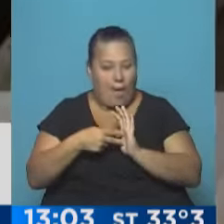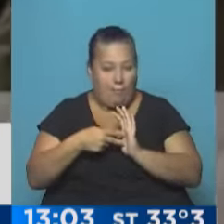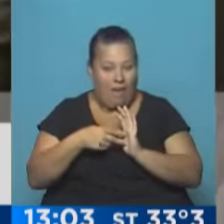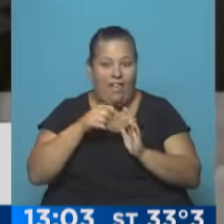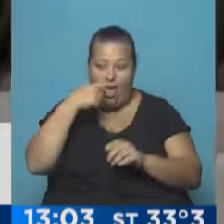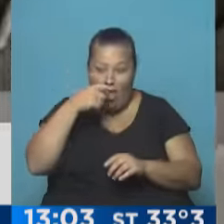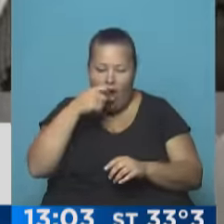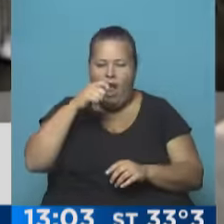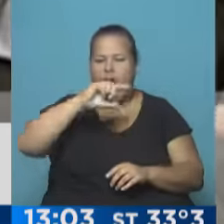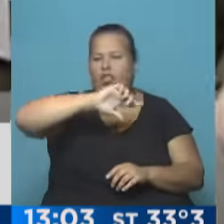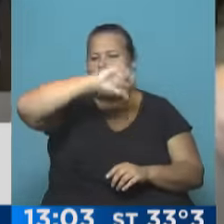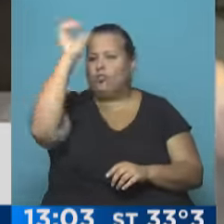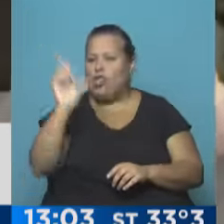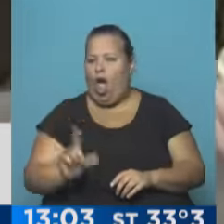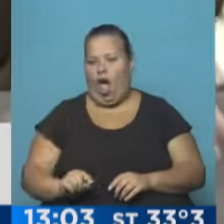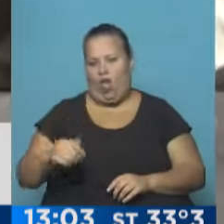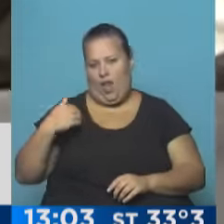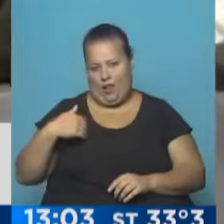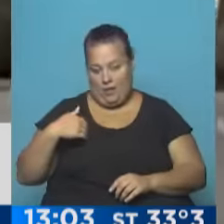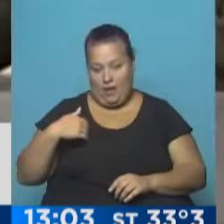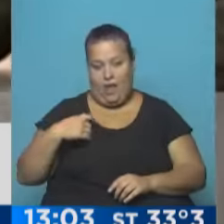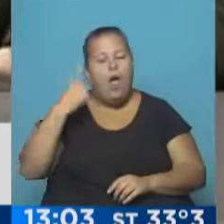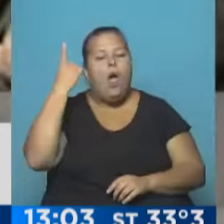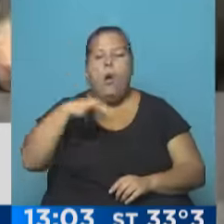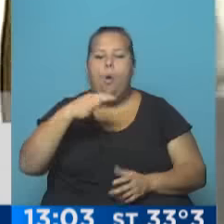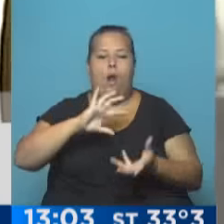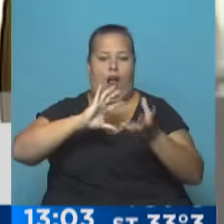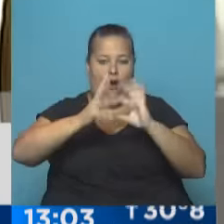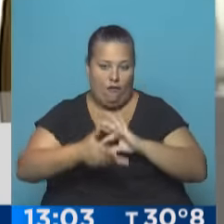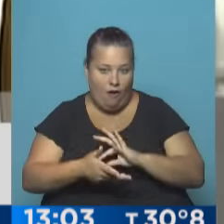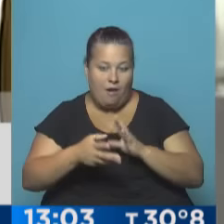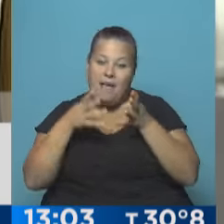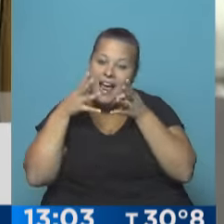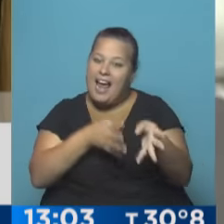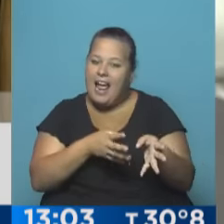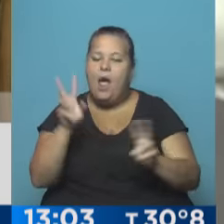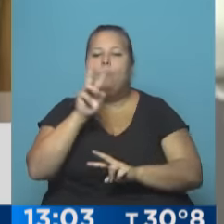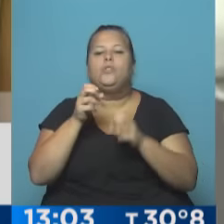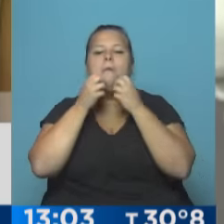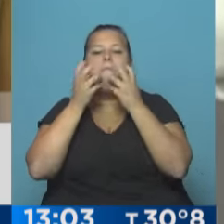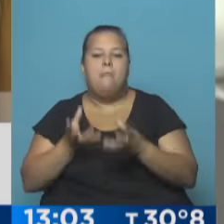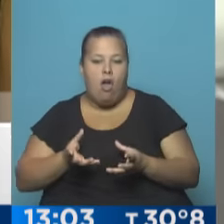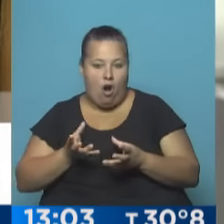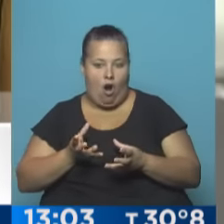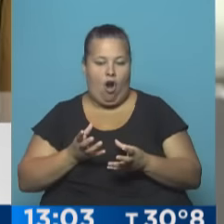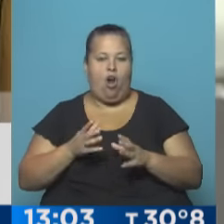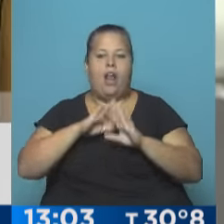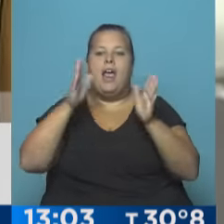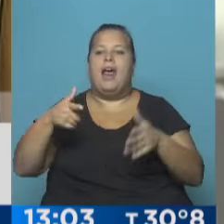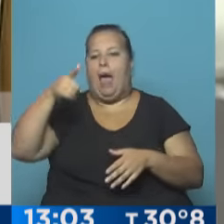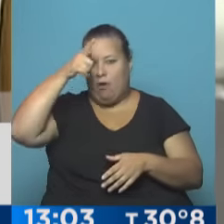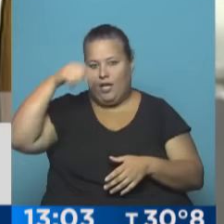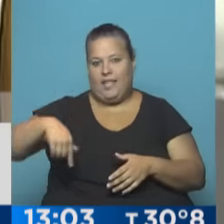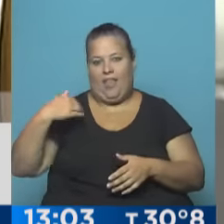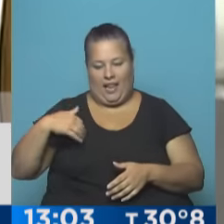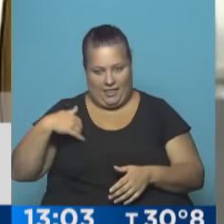que afecta a todos los argentinos y la única manera de enfrentarlo es mejorar la institucionalidad de nuestro